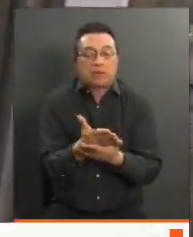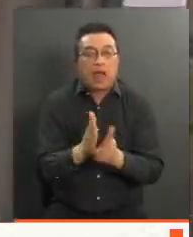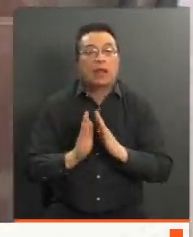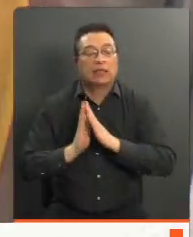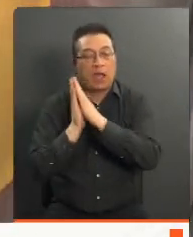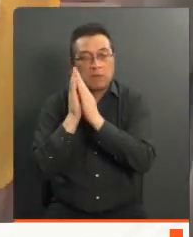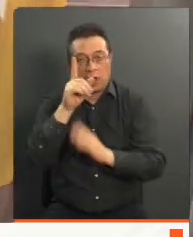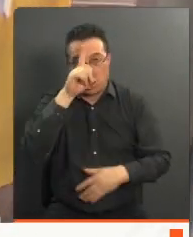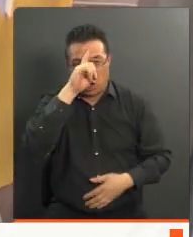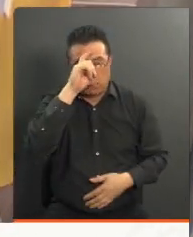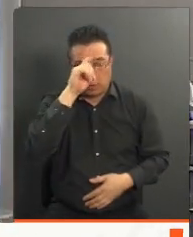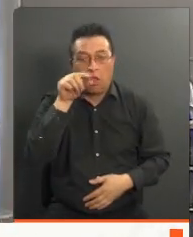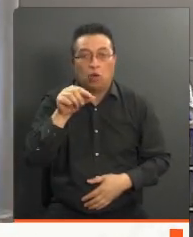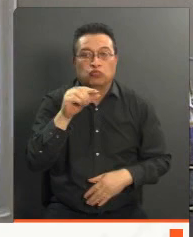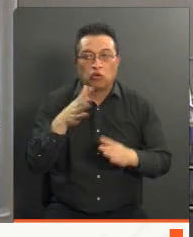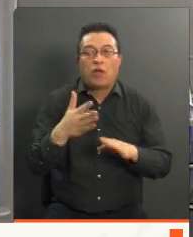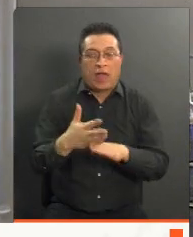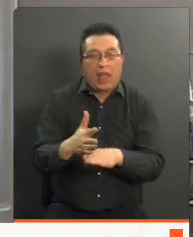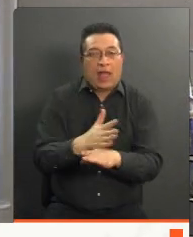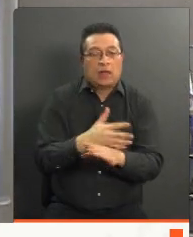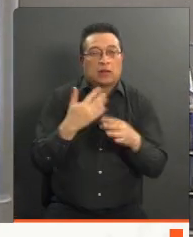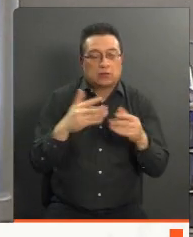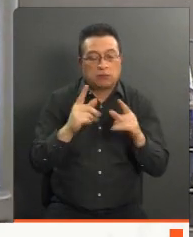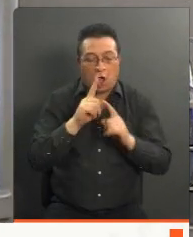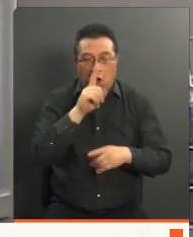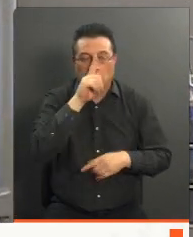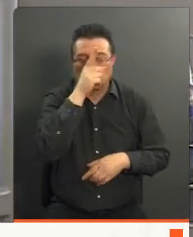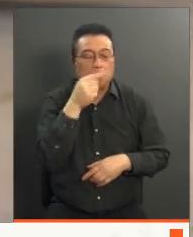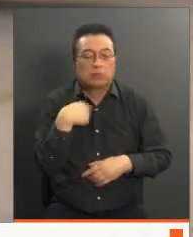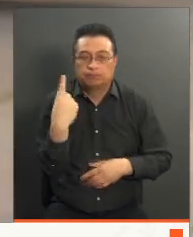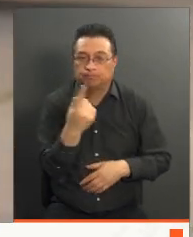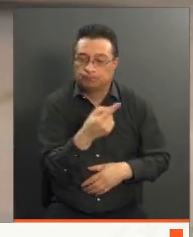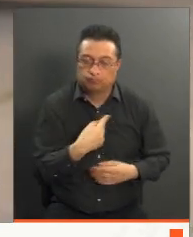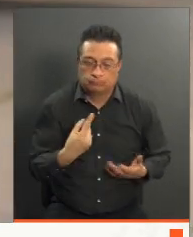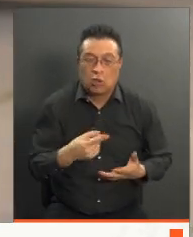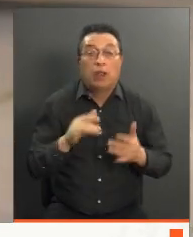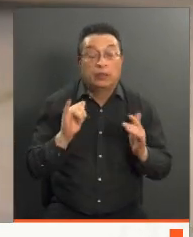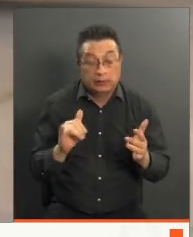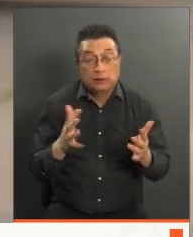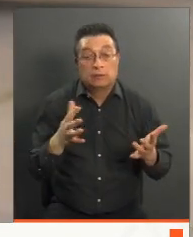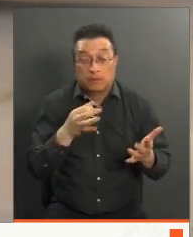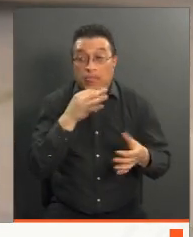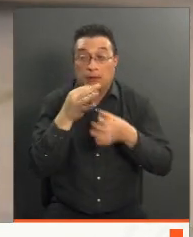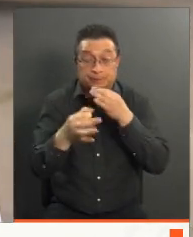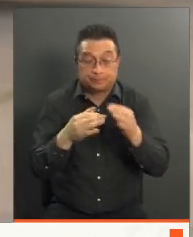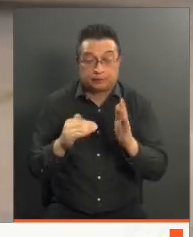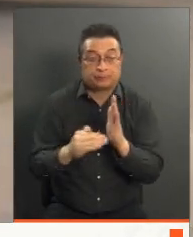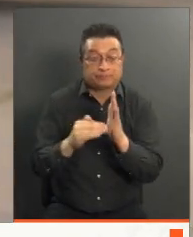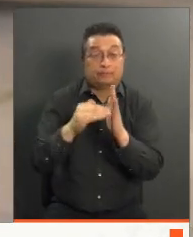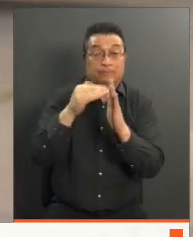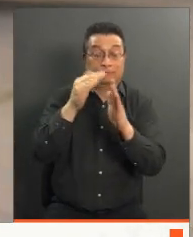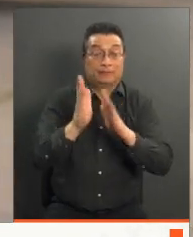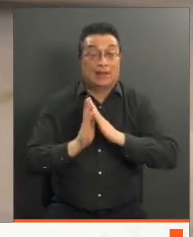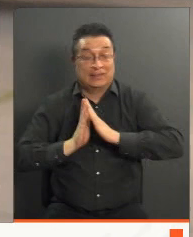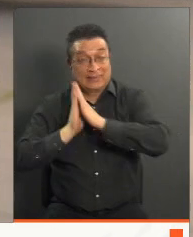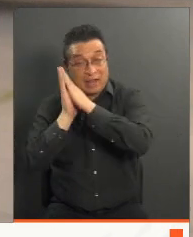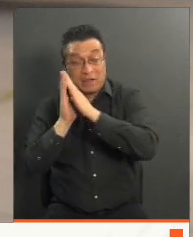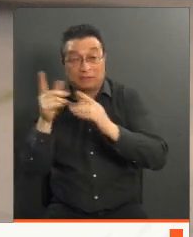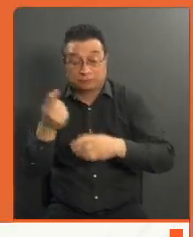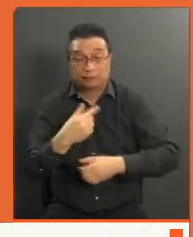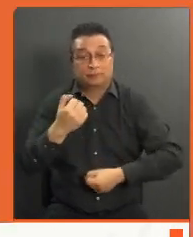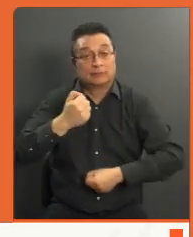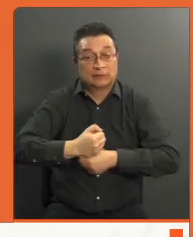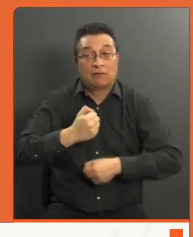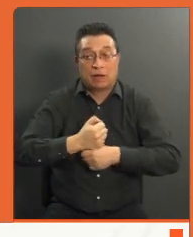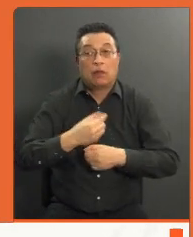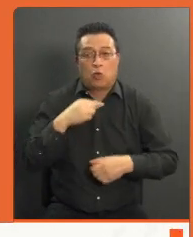está un poquito más adelantado que lo que estábamos acostumbrados previamente. Y, como digo, el aumento de camas, estamos ahí trabajando un poquito al